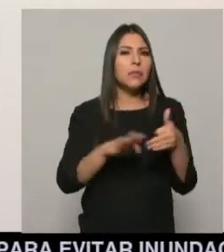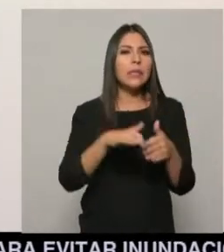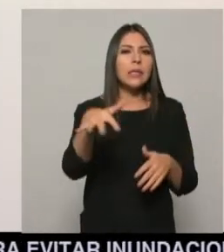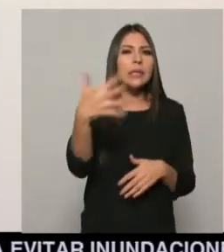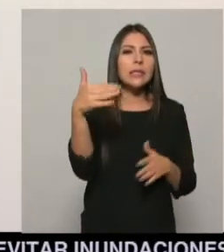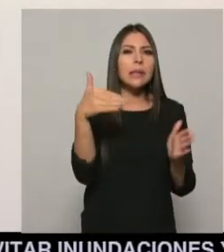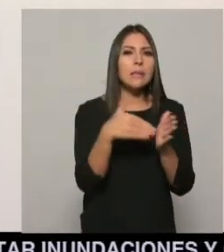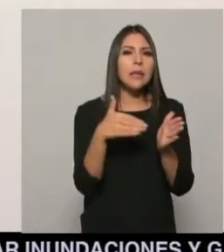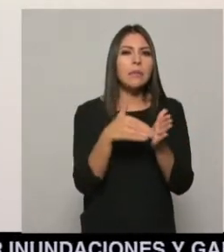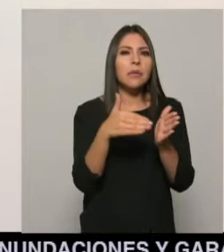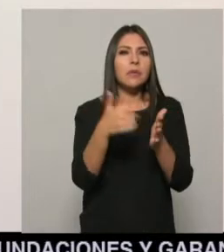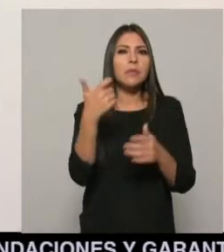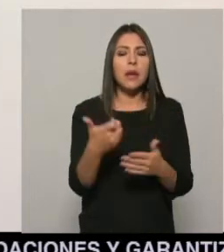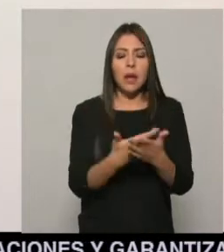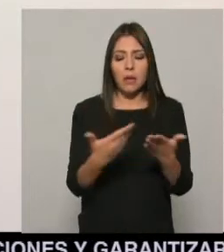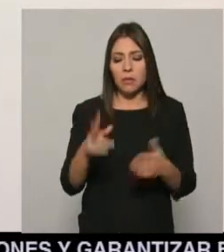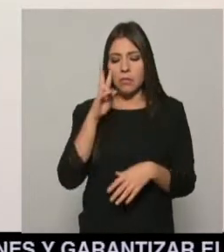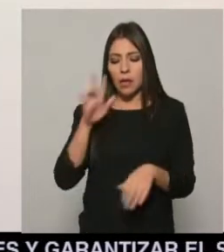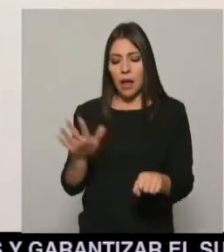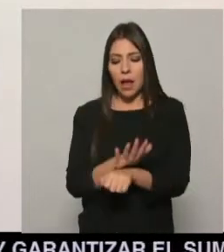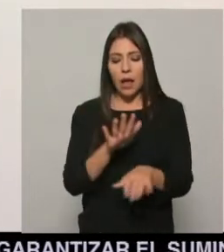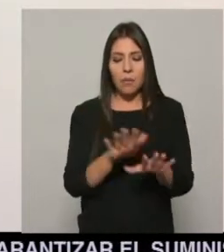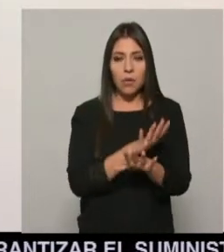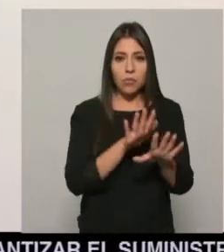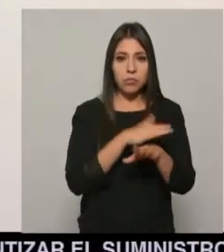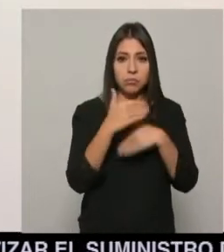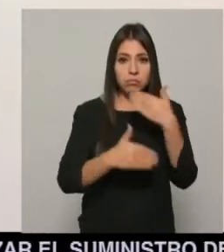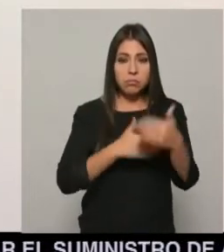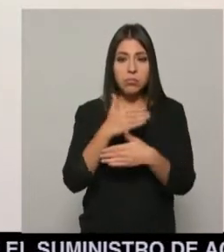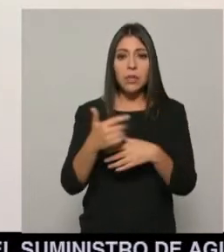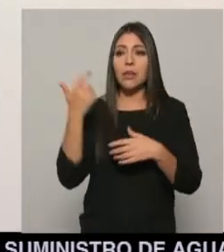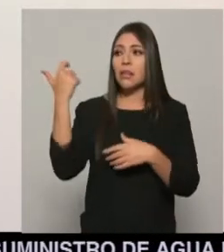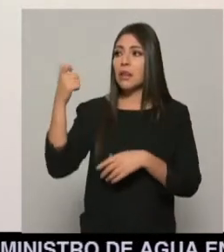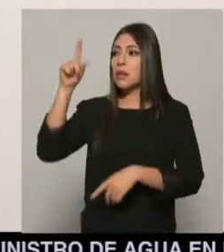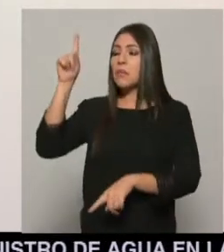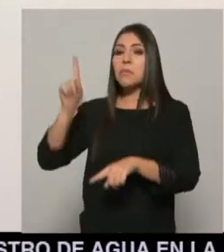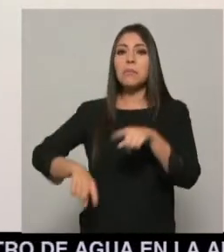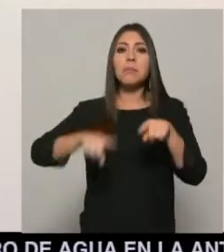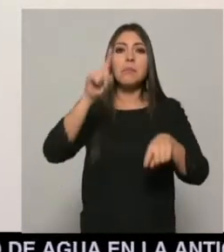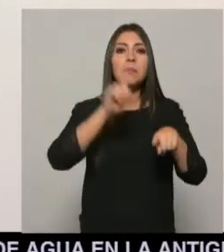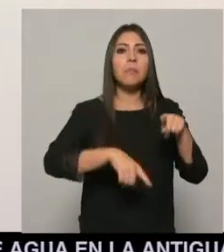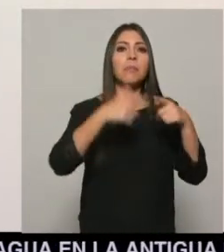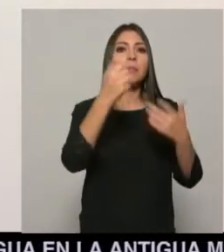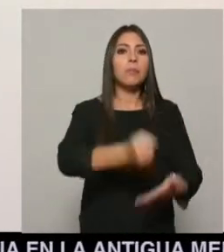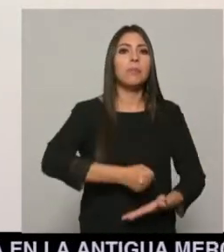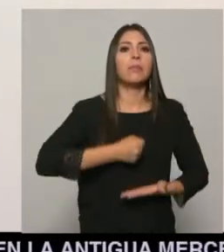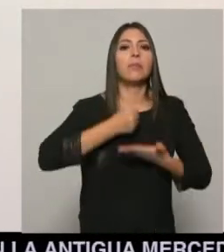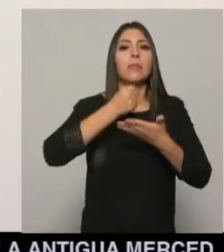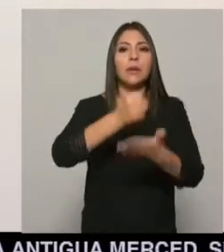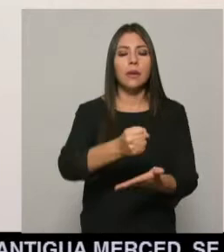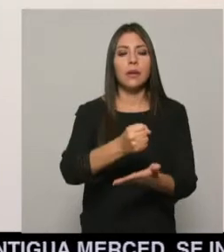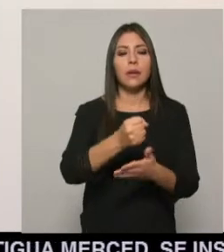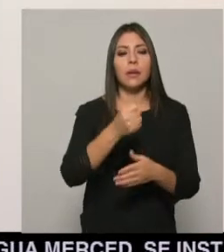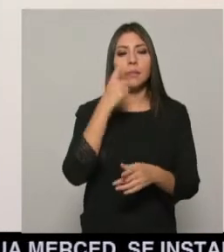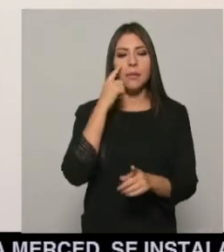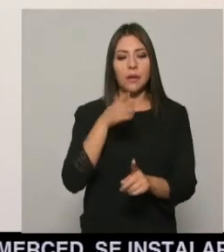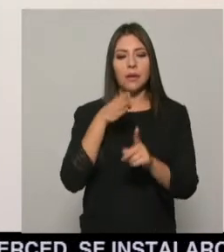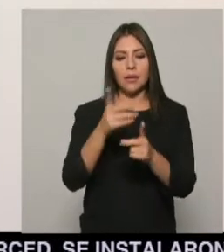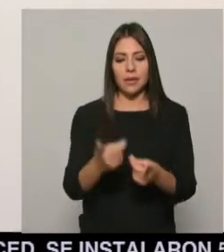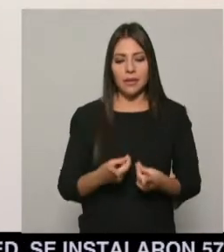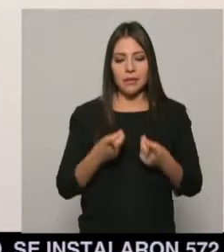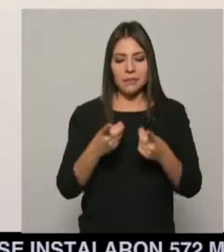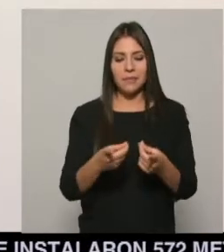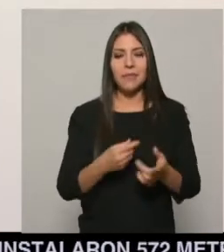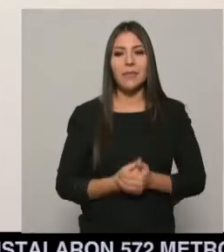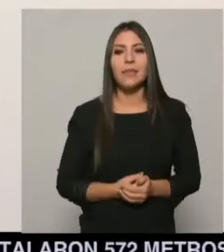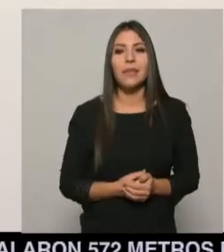y hoy estamos viendo los resultados. Se quita dinero a condiciones estratégicas para dar dinero y entregarlo de manera directa, pero además,